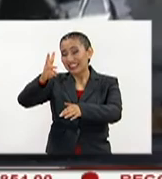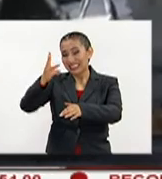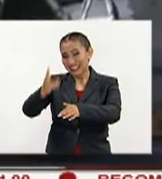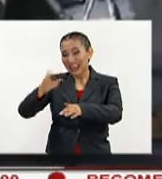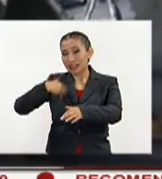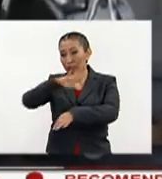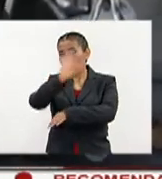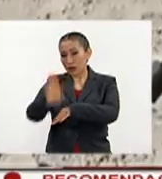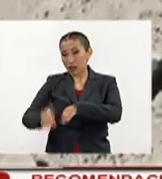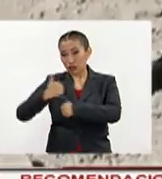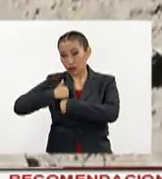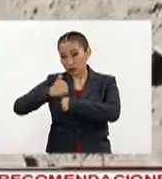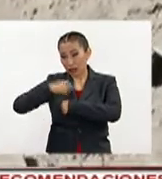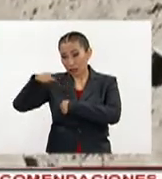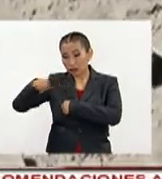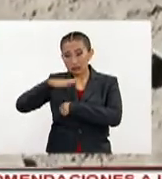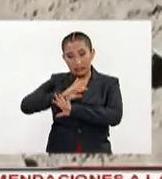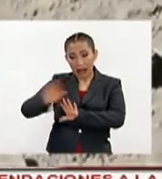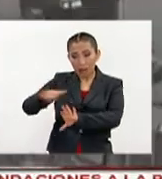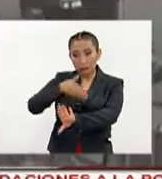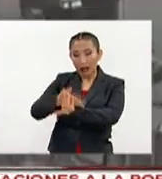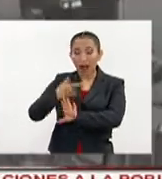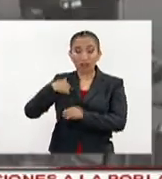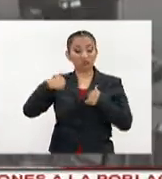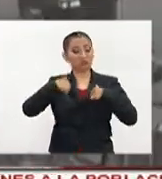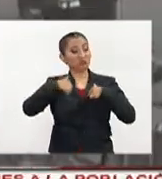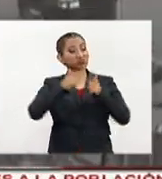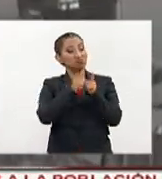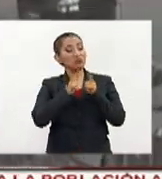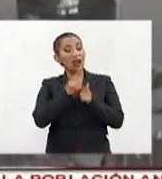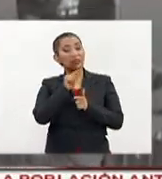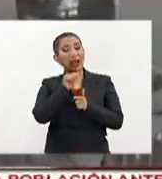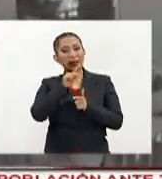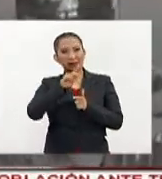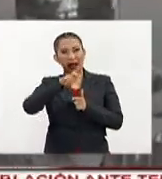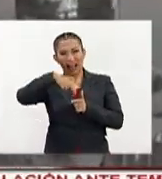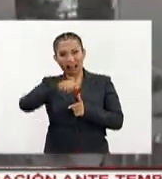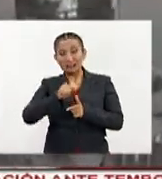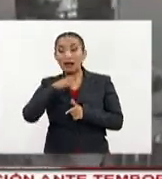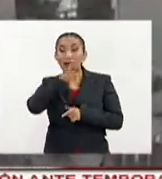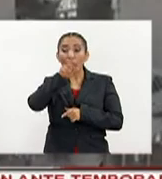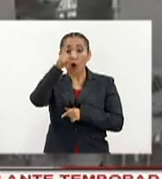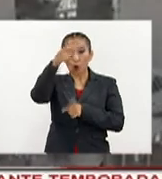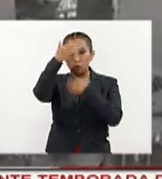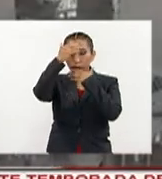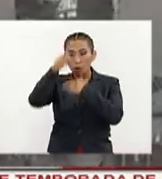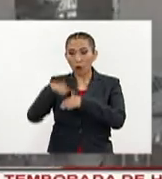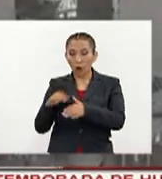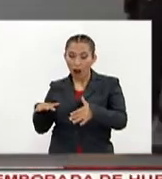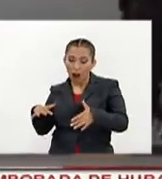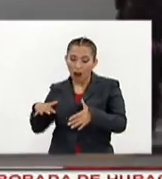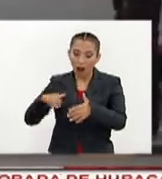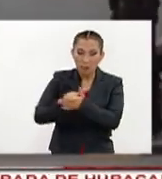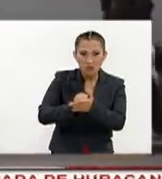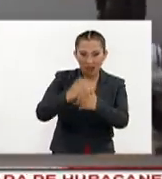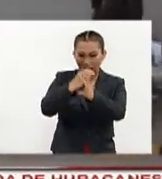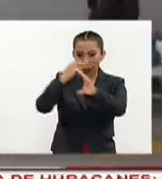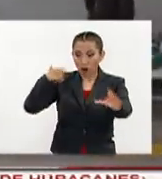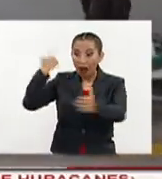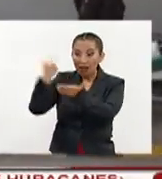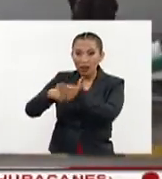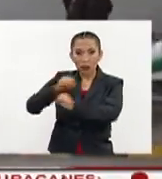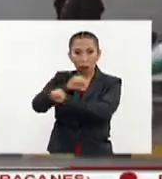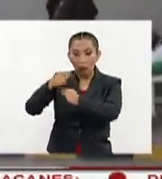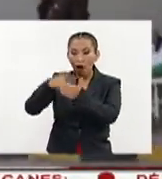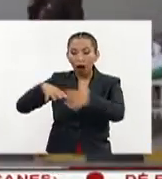ejército afgano murieron en el ataque que ya fue reivindicado por el Talibán. De acuerdo con los reportes, un terrorista estrelló su camión cargado de